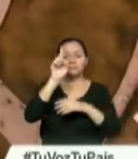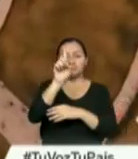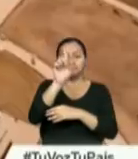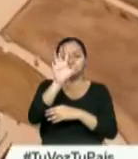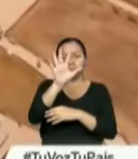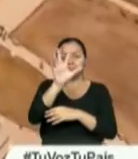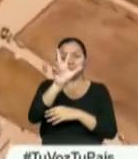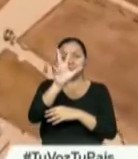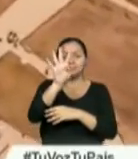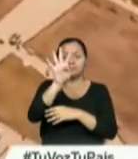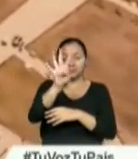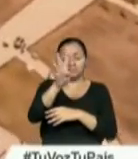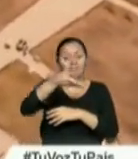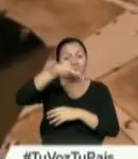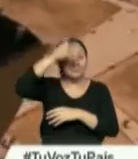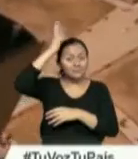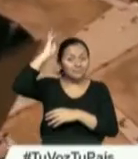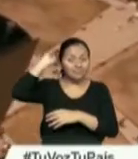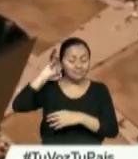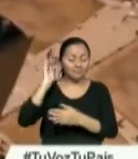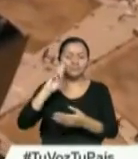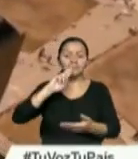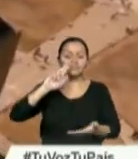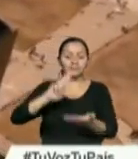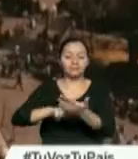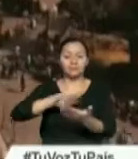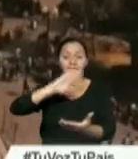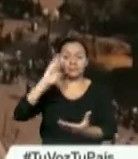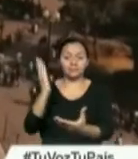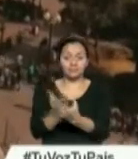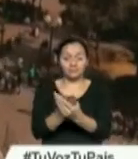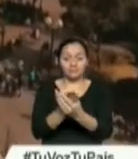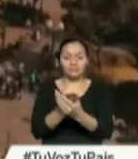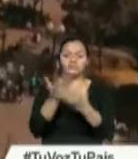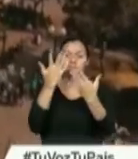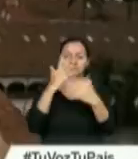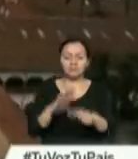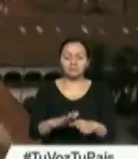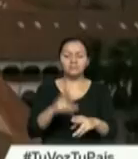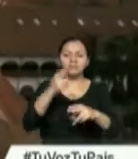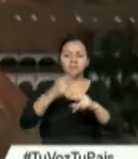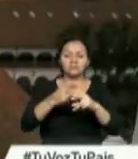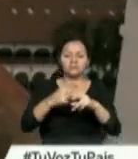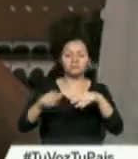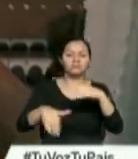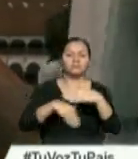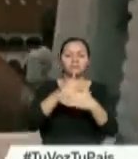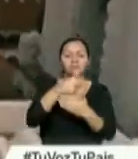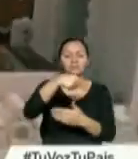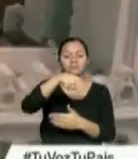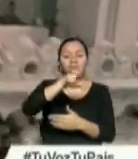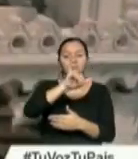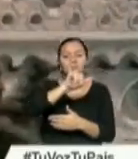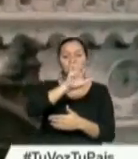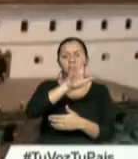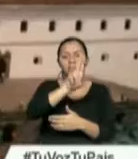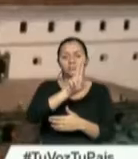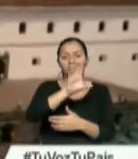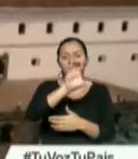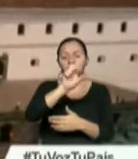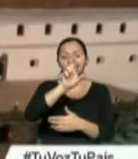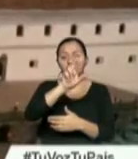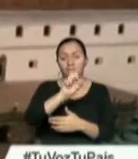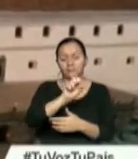Sebastián de Benalcázar, mediante un acta de fundación, bautizó a la antigua capital quitucara como San Francisco de Quito. La